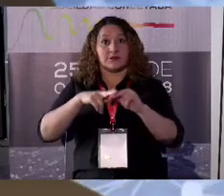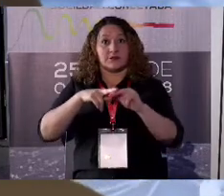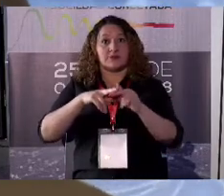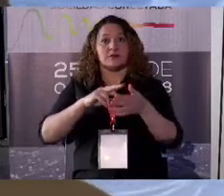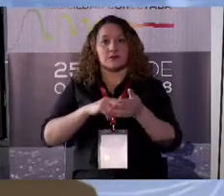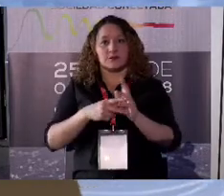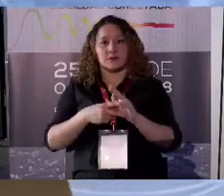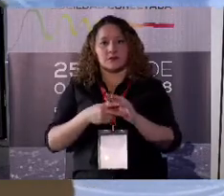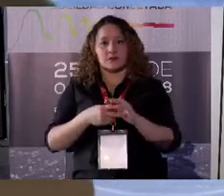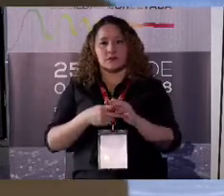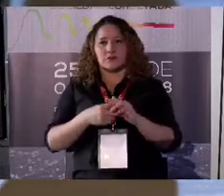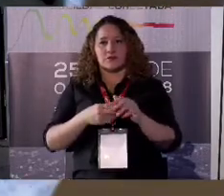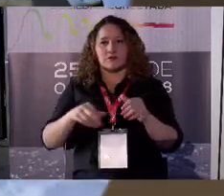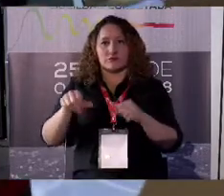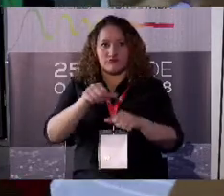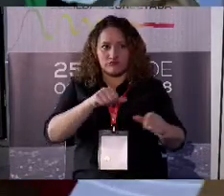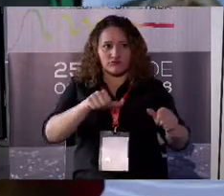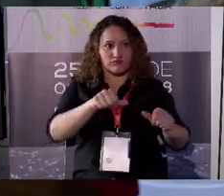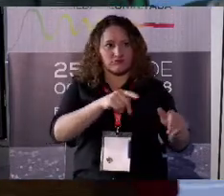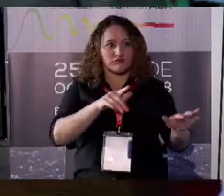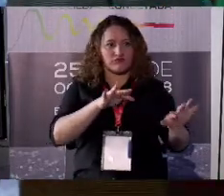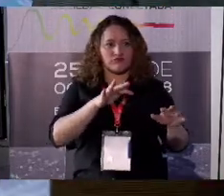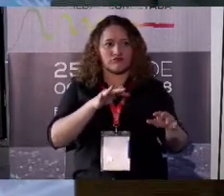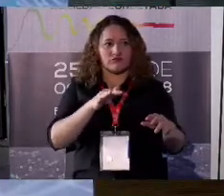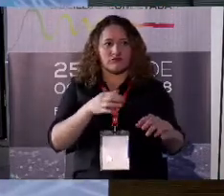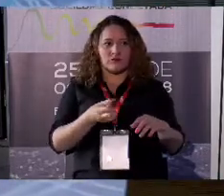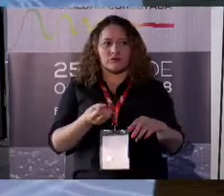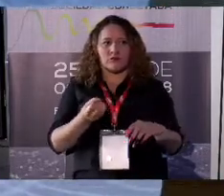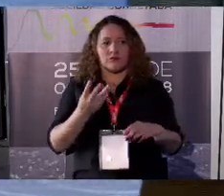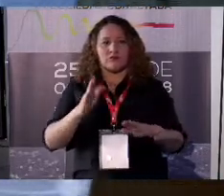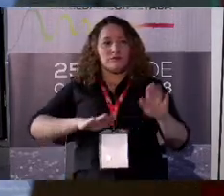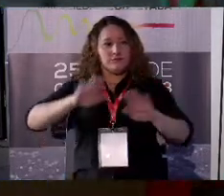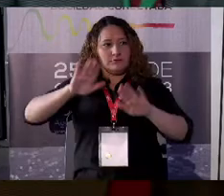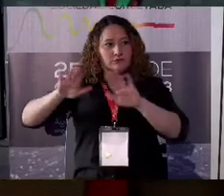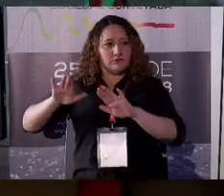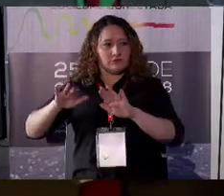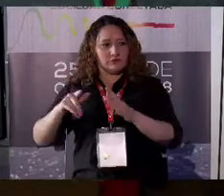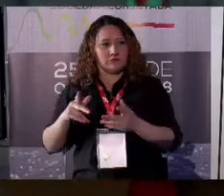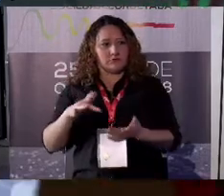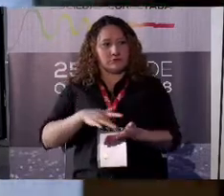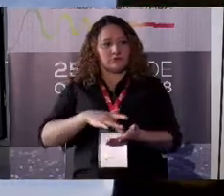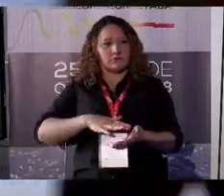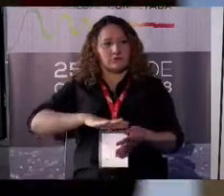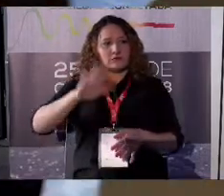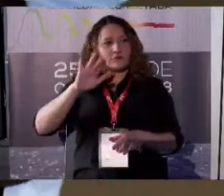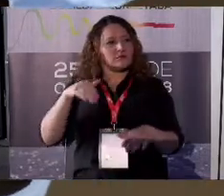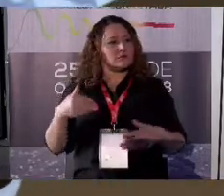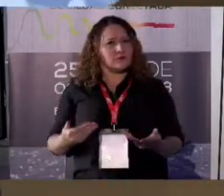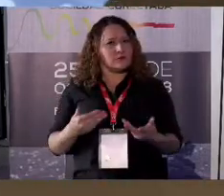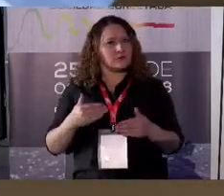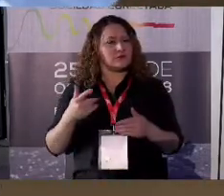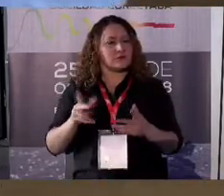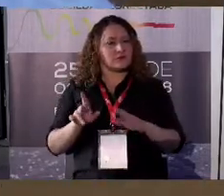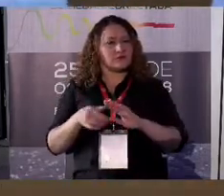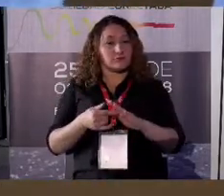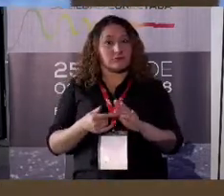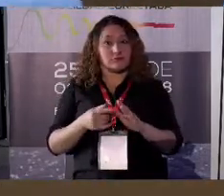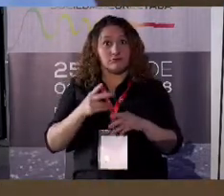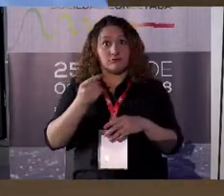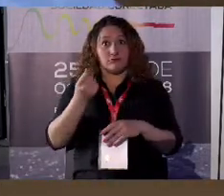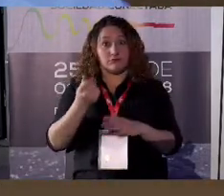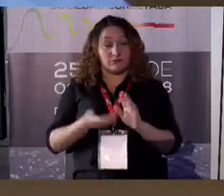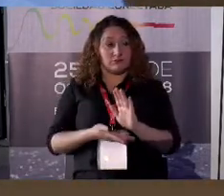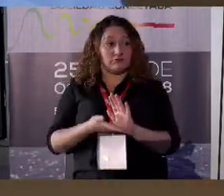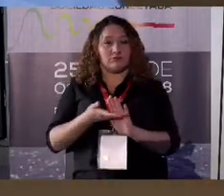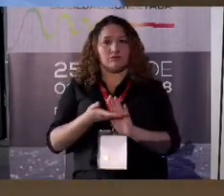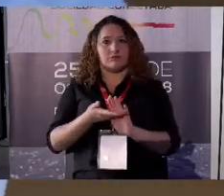ronda. Y el participante va a revelar, cada vez que el precio suba, el